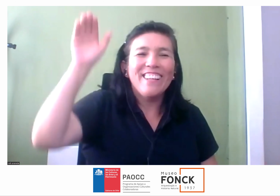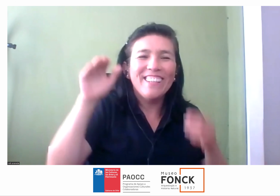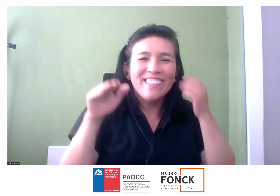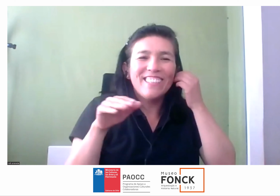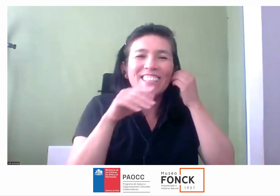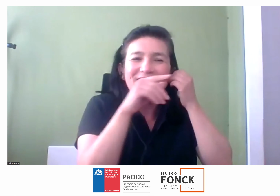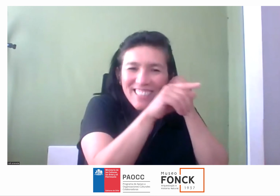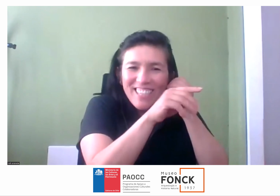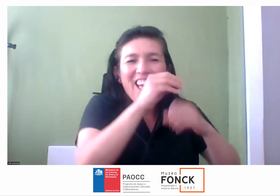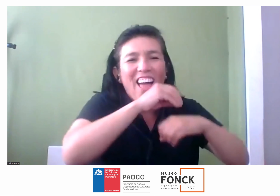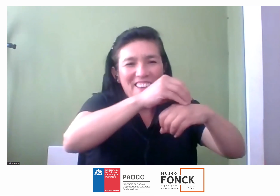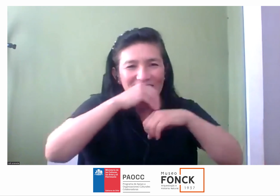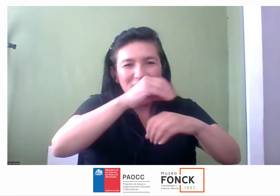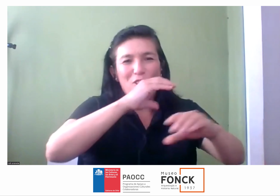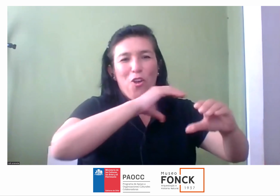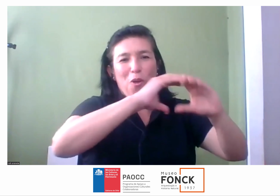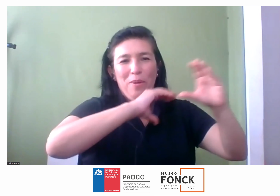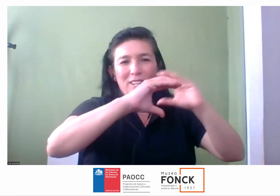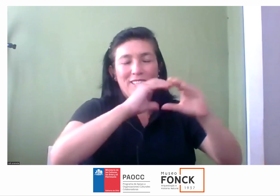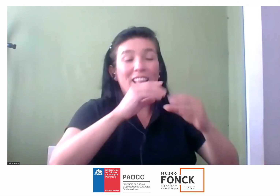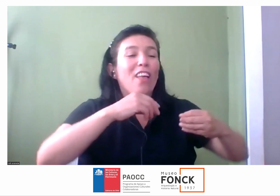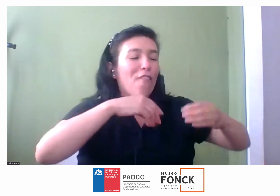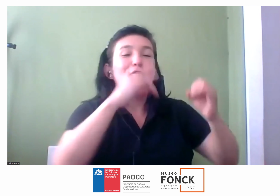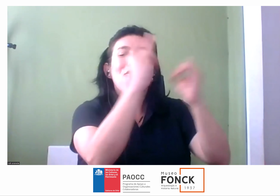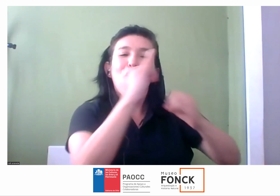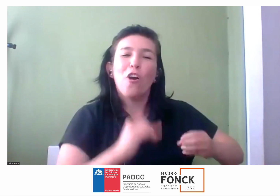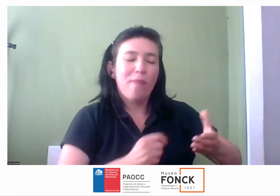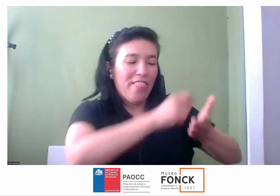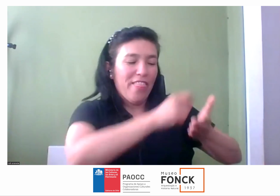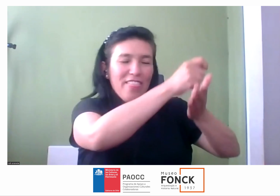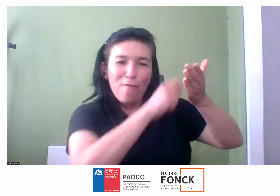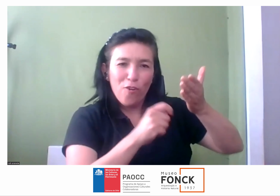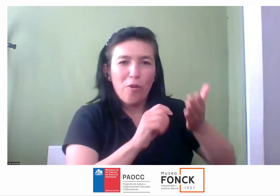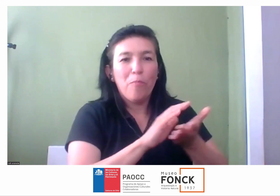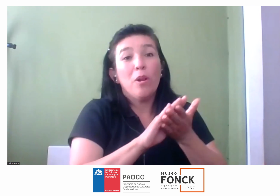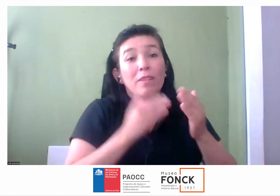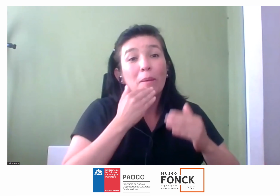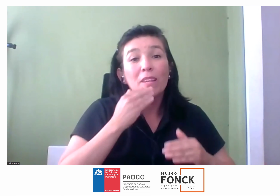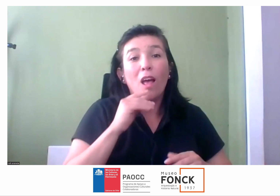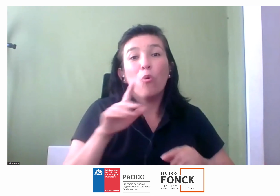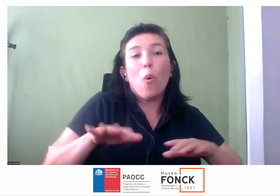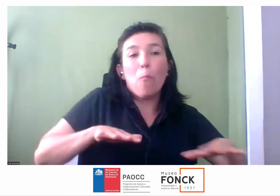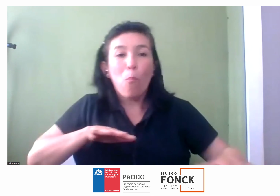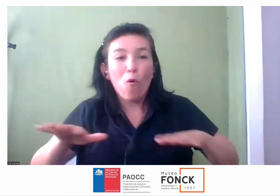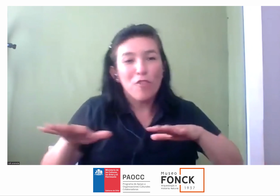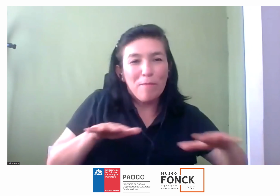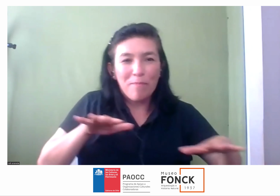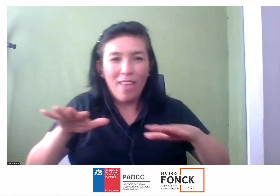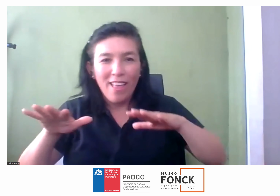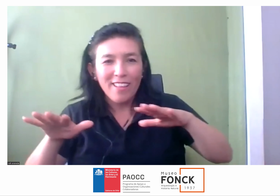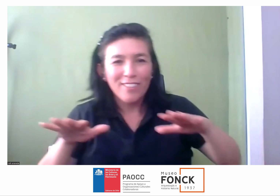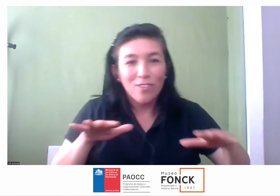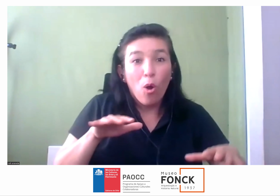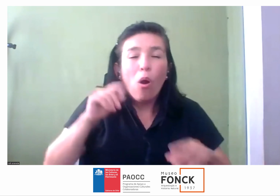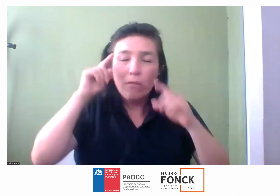estas características del diseño que sigue un ritmo, que da la sensación de ilusión óptica,